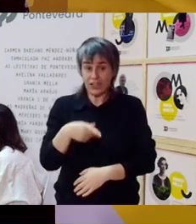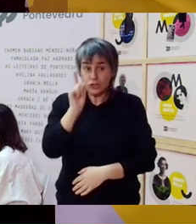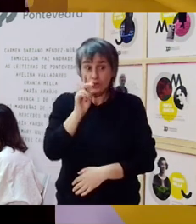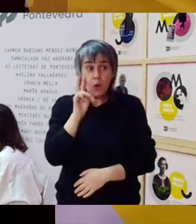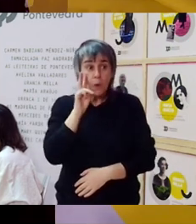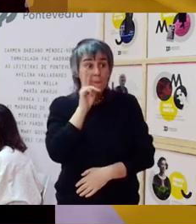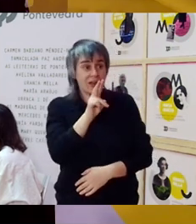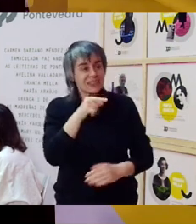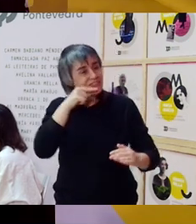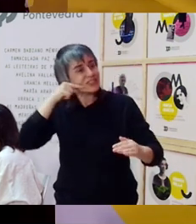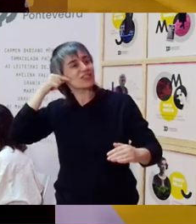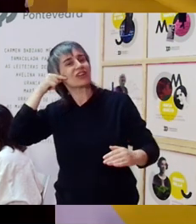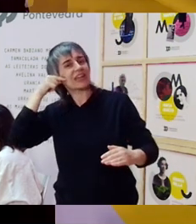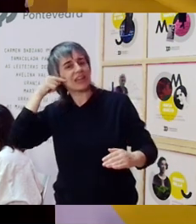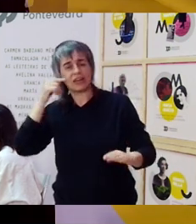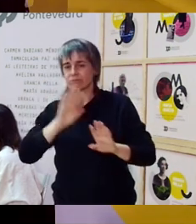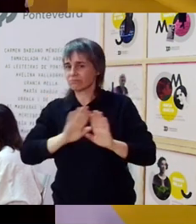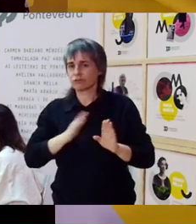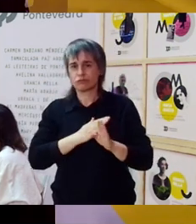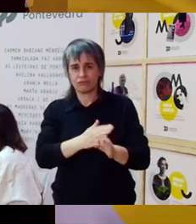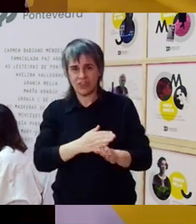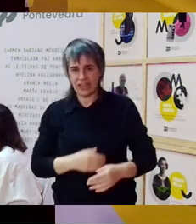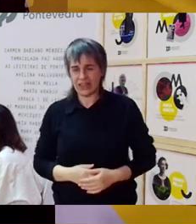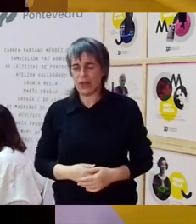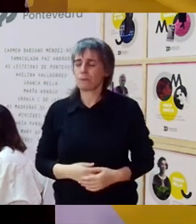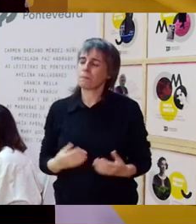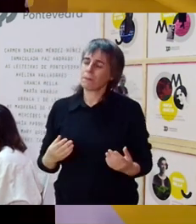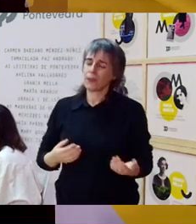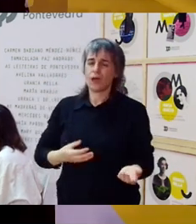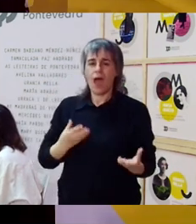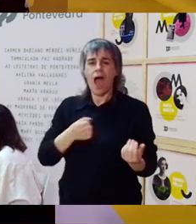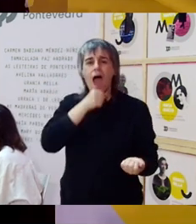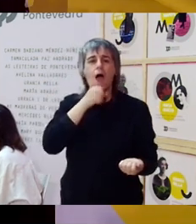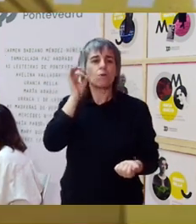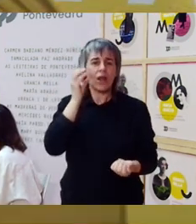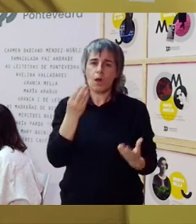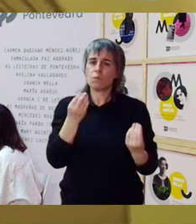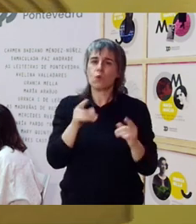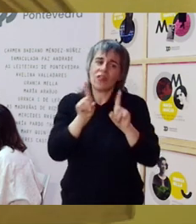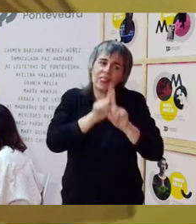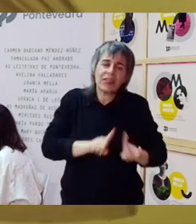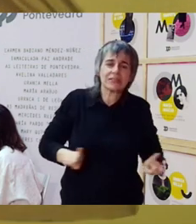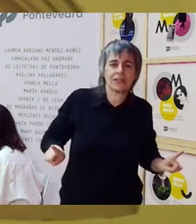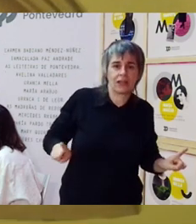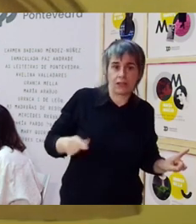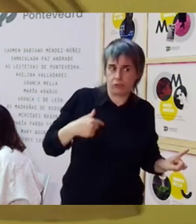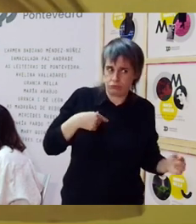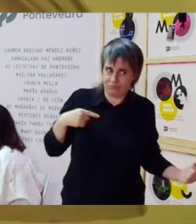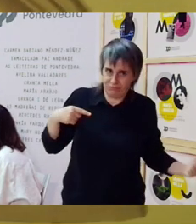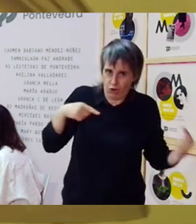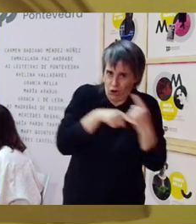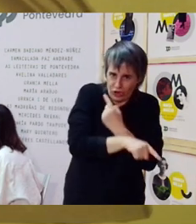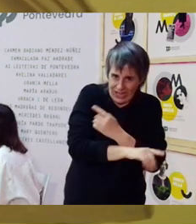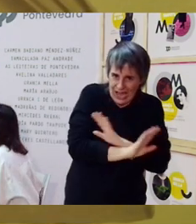sonríe. Era moi discreta. Todo o contrario que a min, en ese sentido, a verdad, que non collín